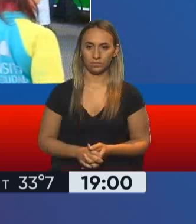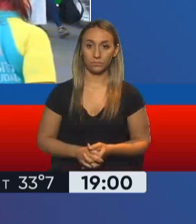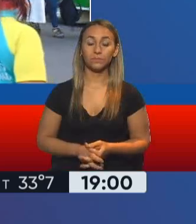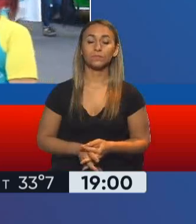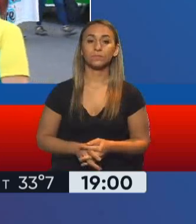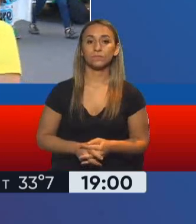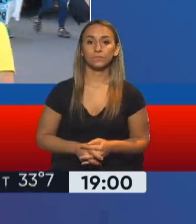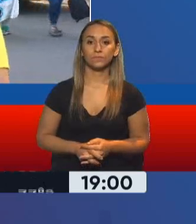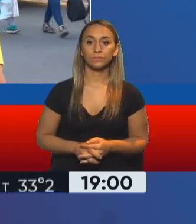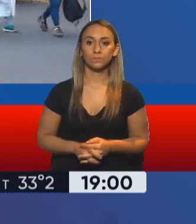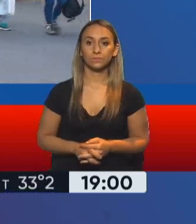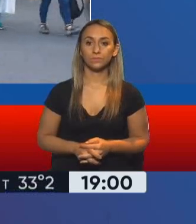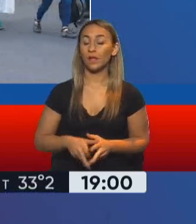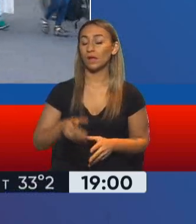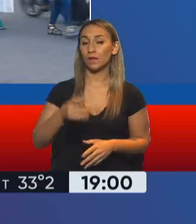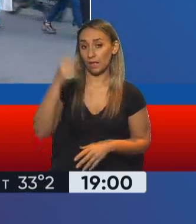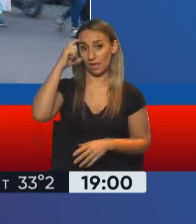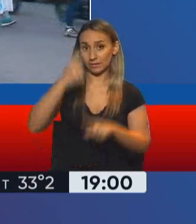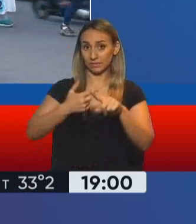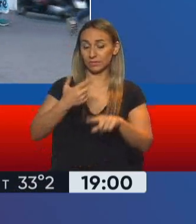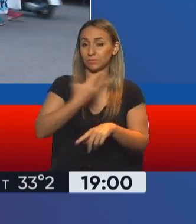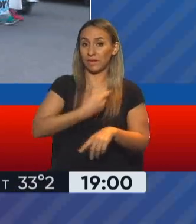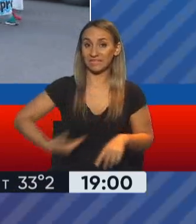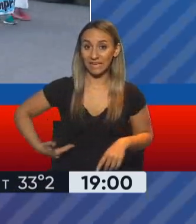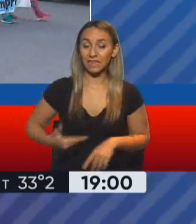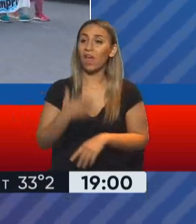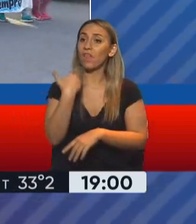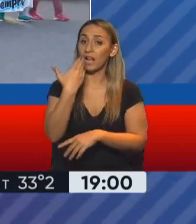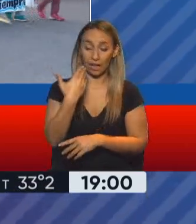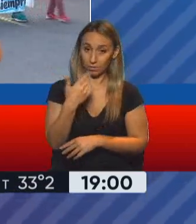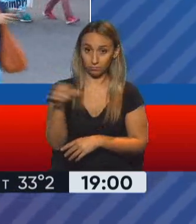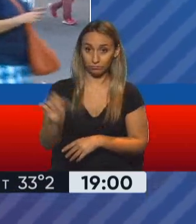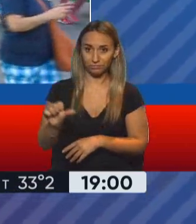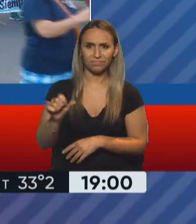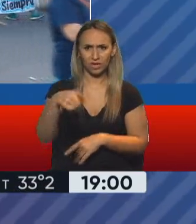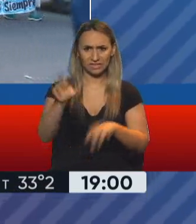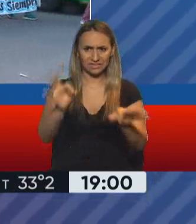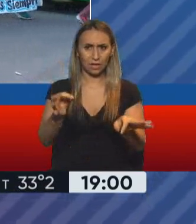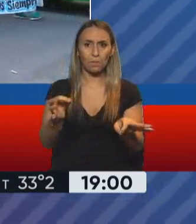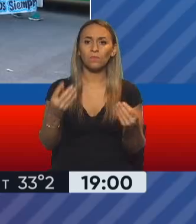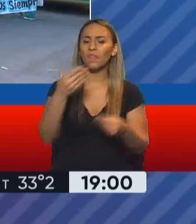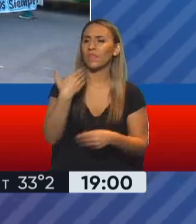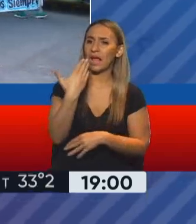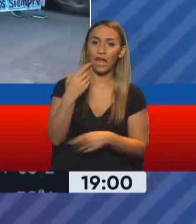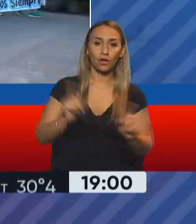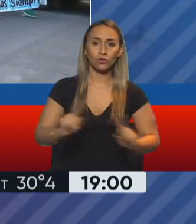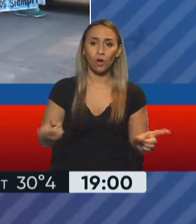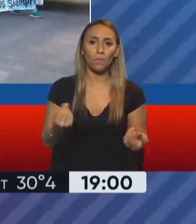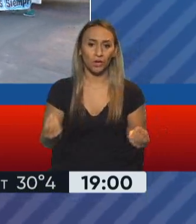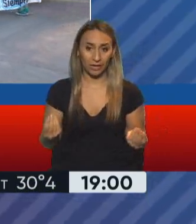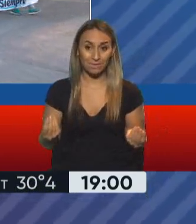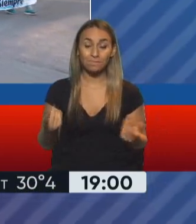palabra. Finalmente no pudo declarar. Así es, y ustedes quieren saber por qué Mauricio Macri no declaró. Ustedes quieren saber